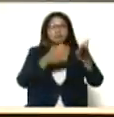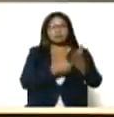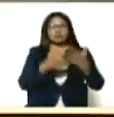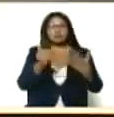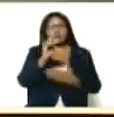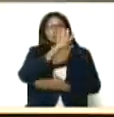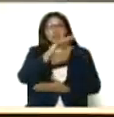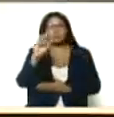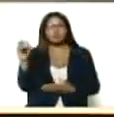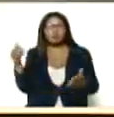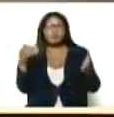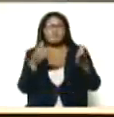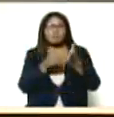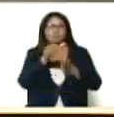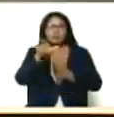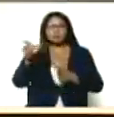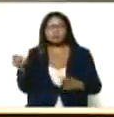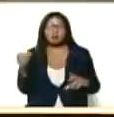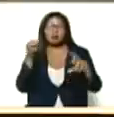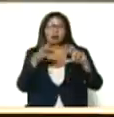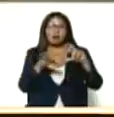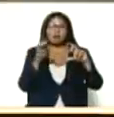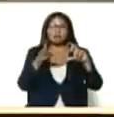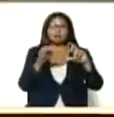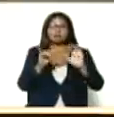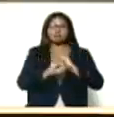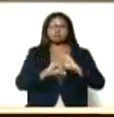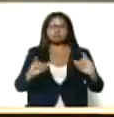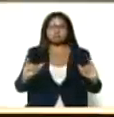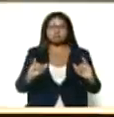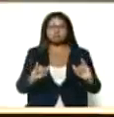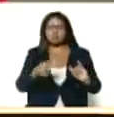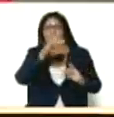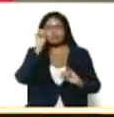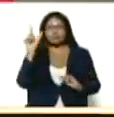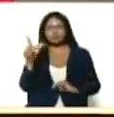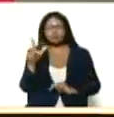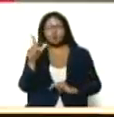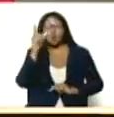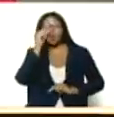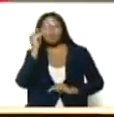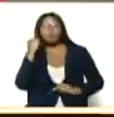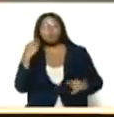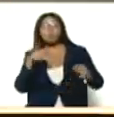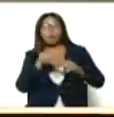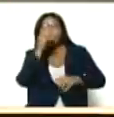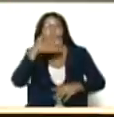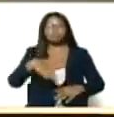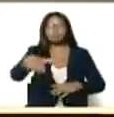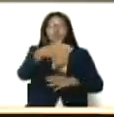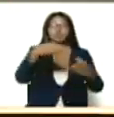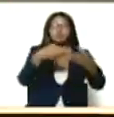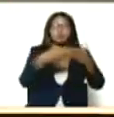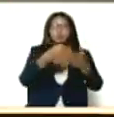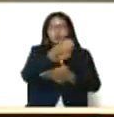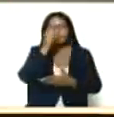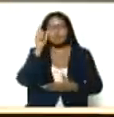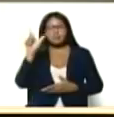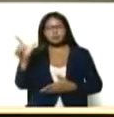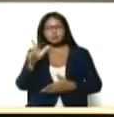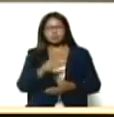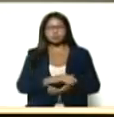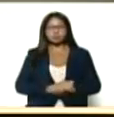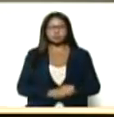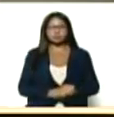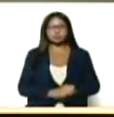6.500.000 militantes carnetizados, hombres y mujeres del pueblo, del Partido Socialista Unido de